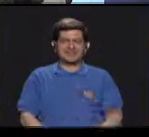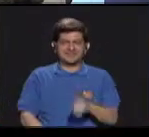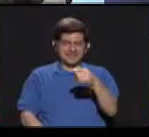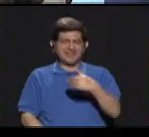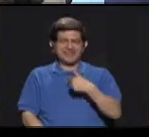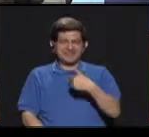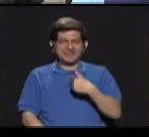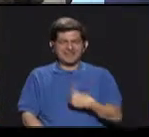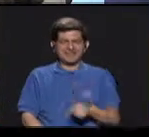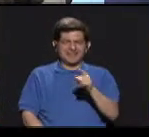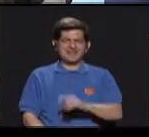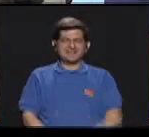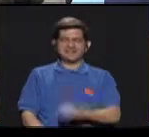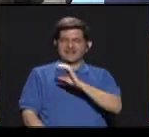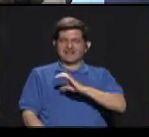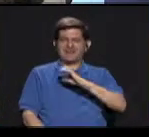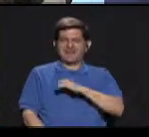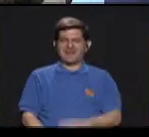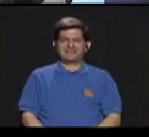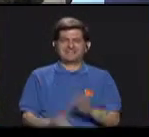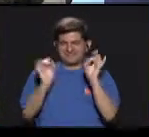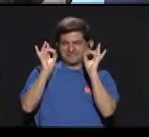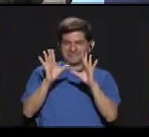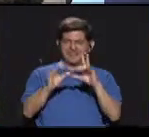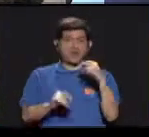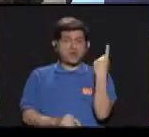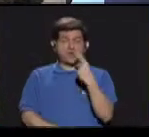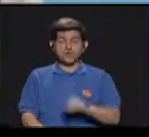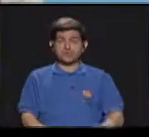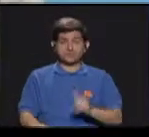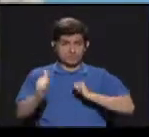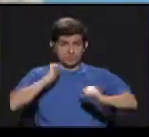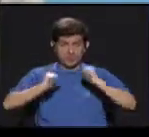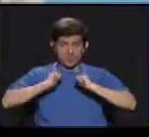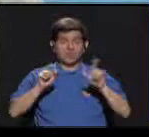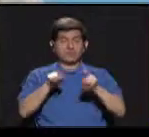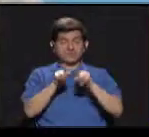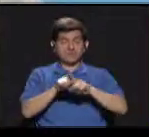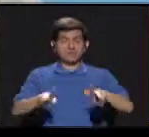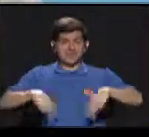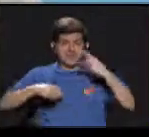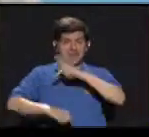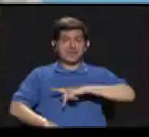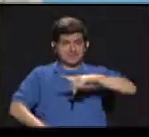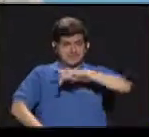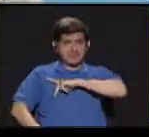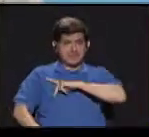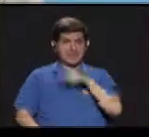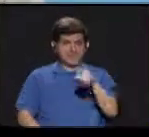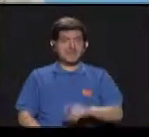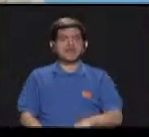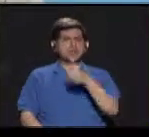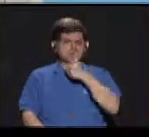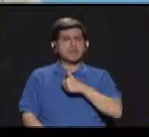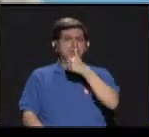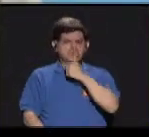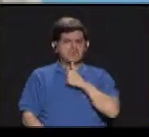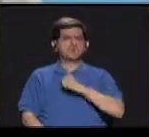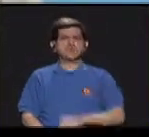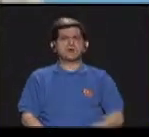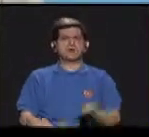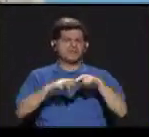picardía de un señor como era don Alfredo Catania. Sí, no solo como actor, sino en su vida personal así es, también, así es. En la vida privada,